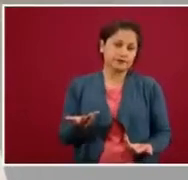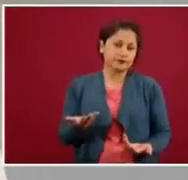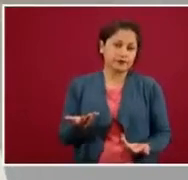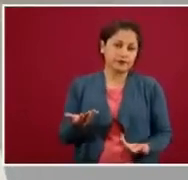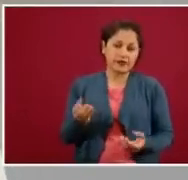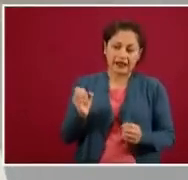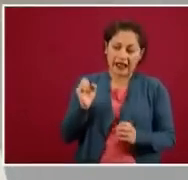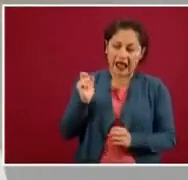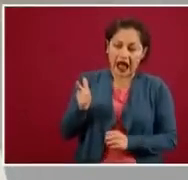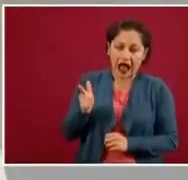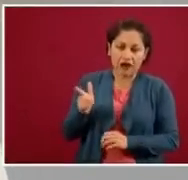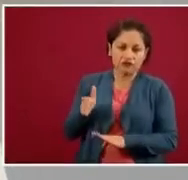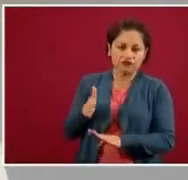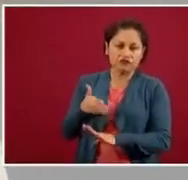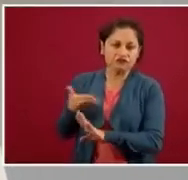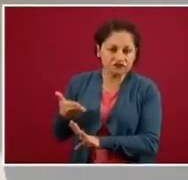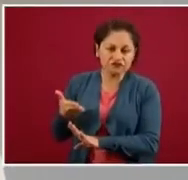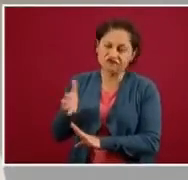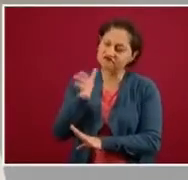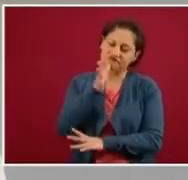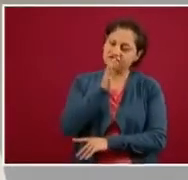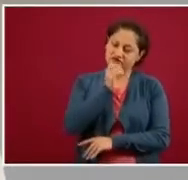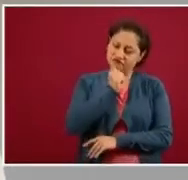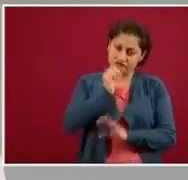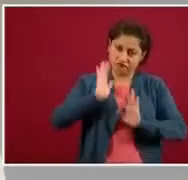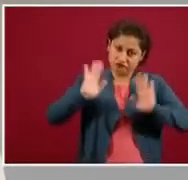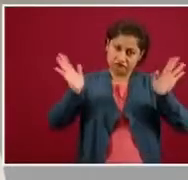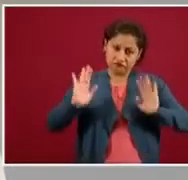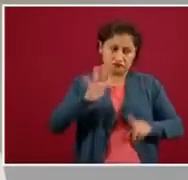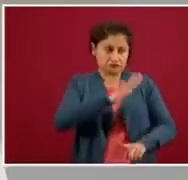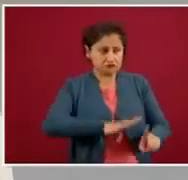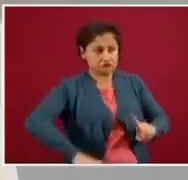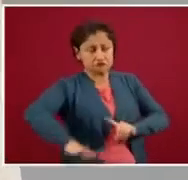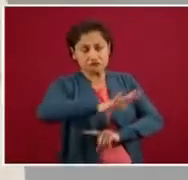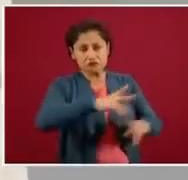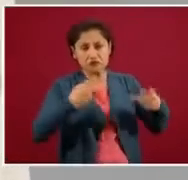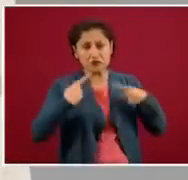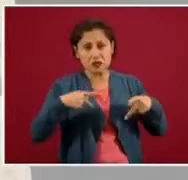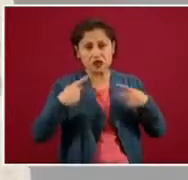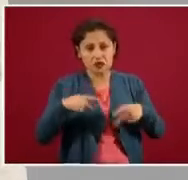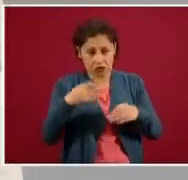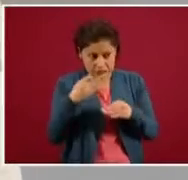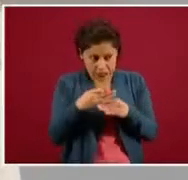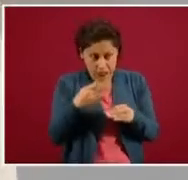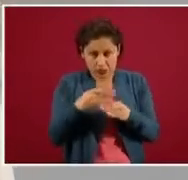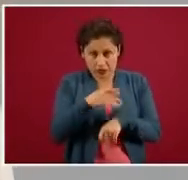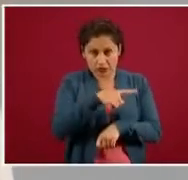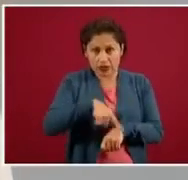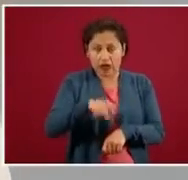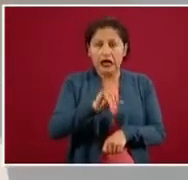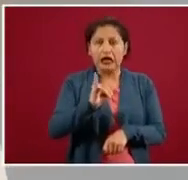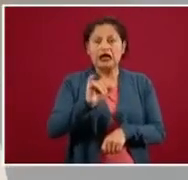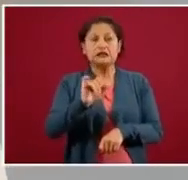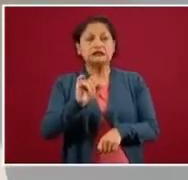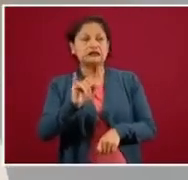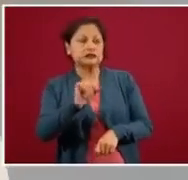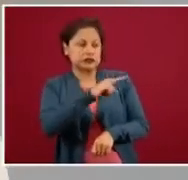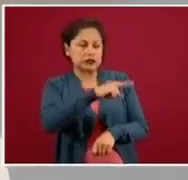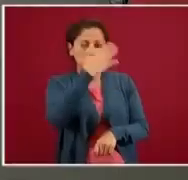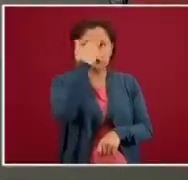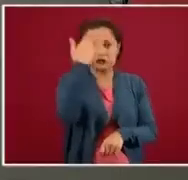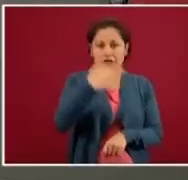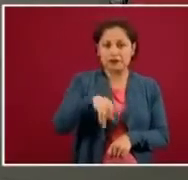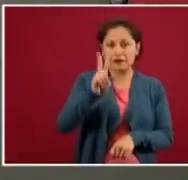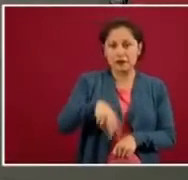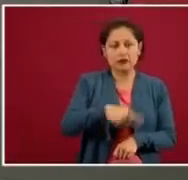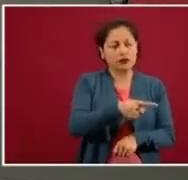sumando con la enorme mayoría de mexicanas y mexicanos que conocen en este foro y muchos otros la verdad.